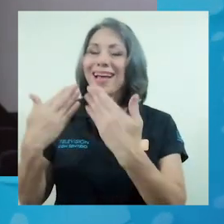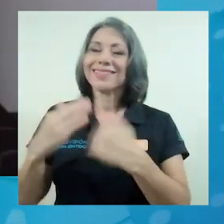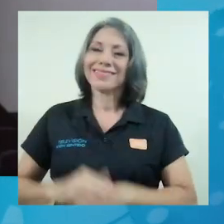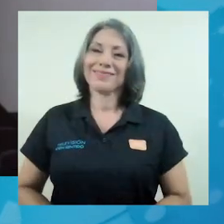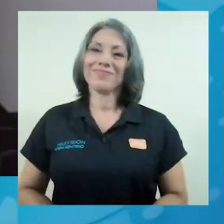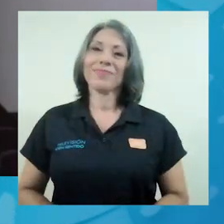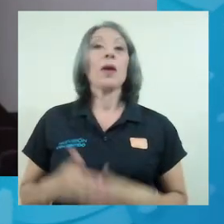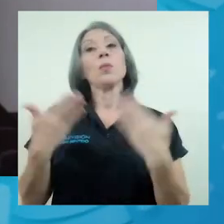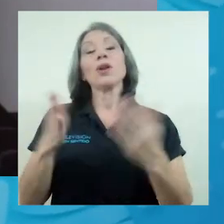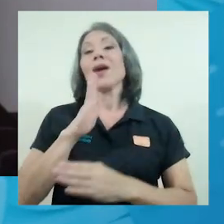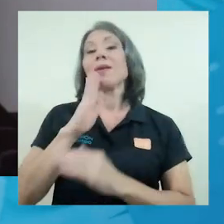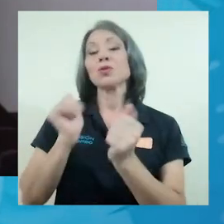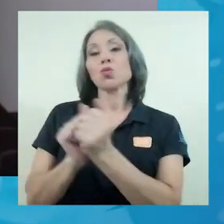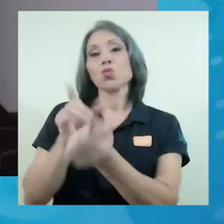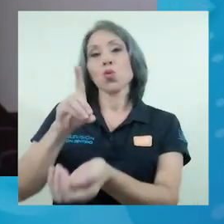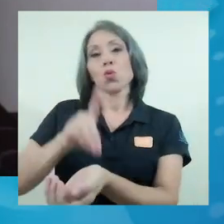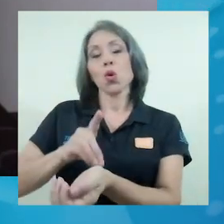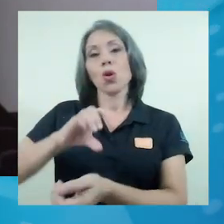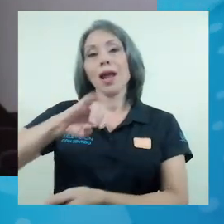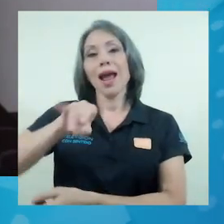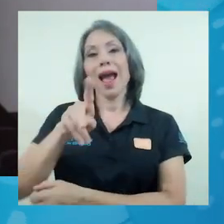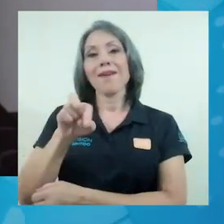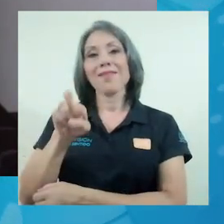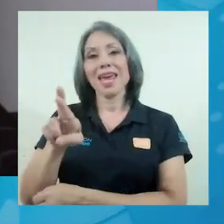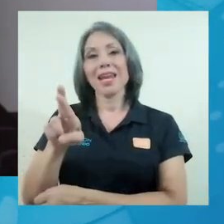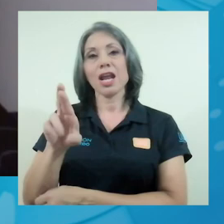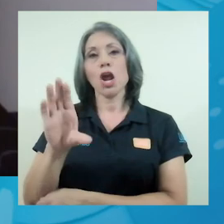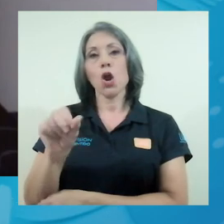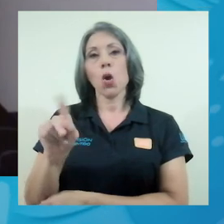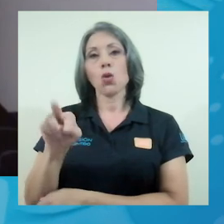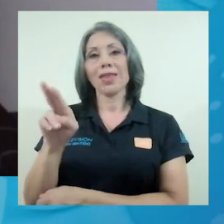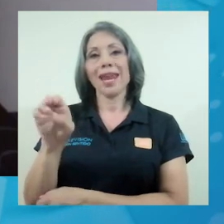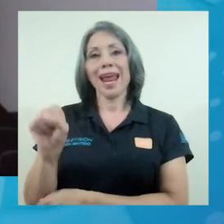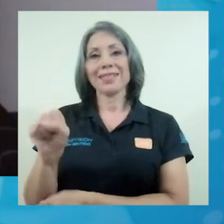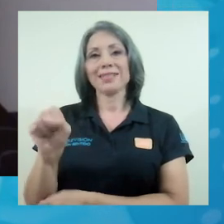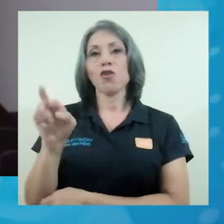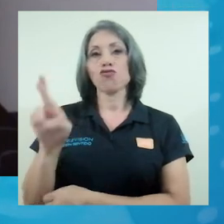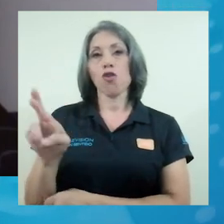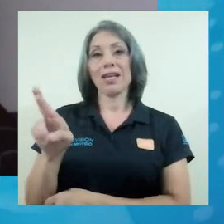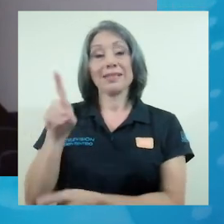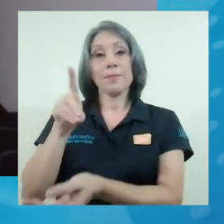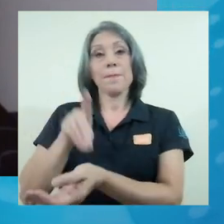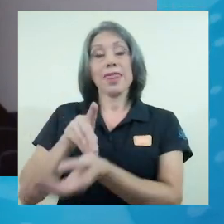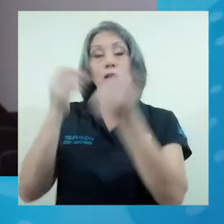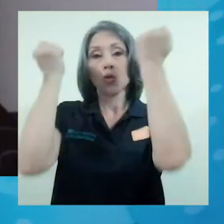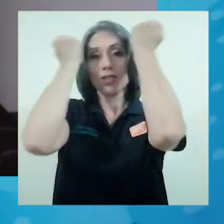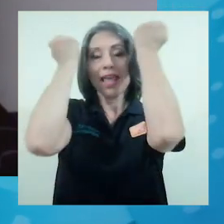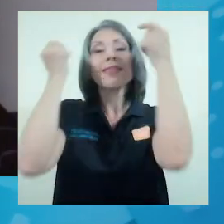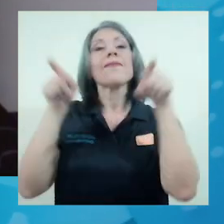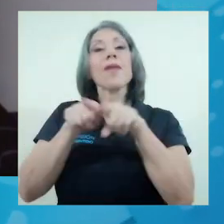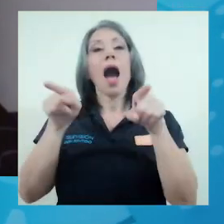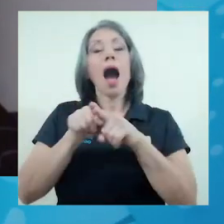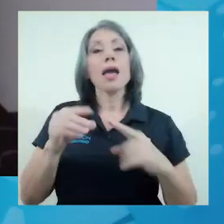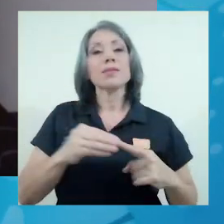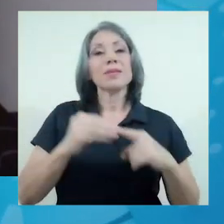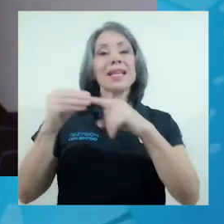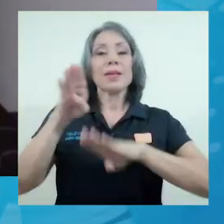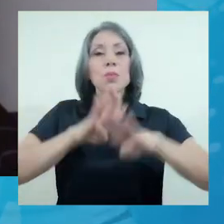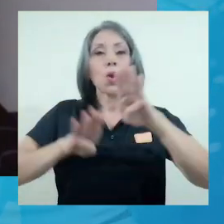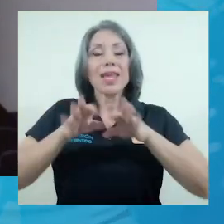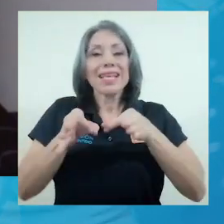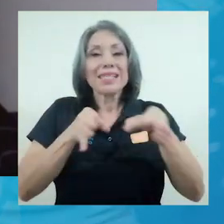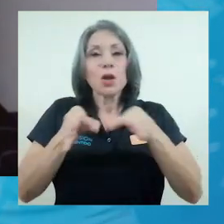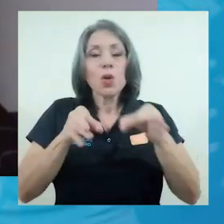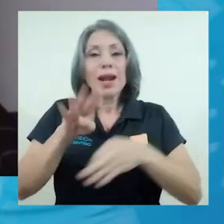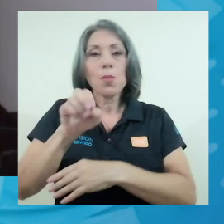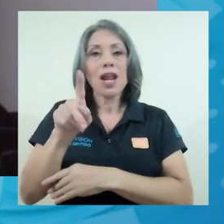javier contreras rojas él es médico psiquiatra y además especialista en biología celular le da y genética de